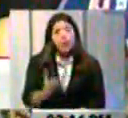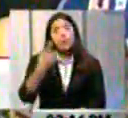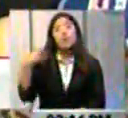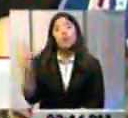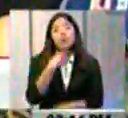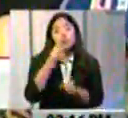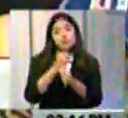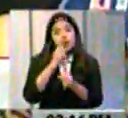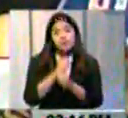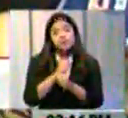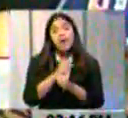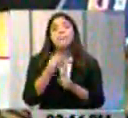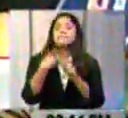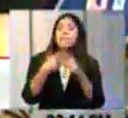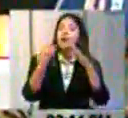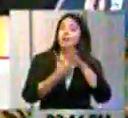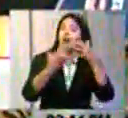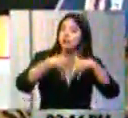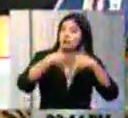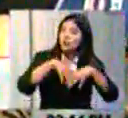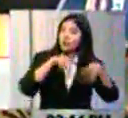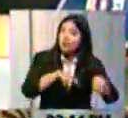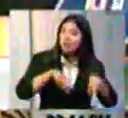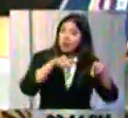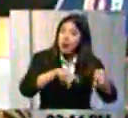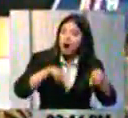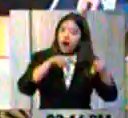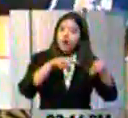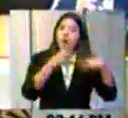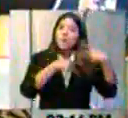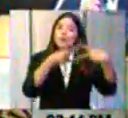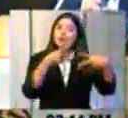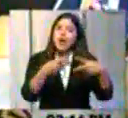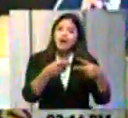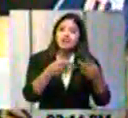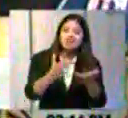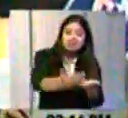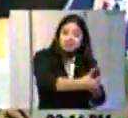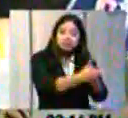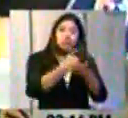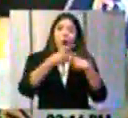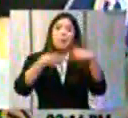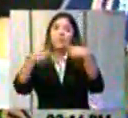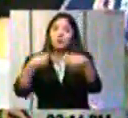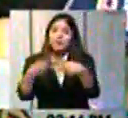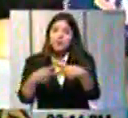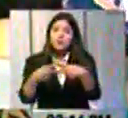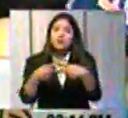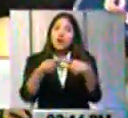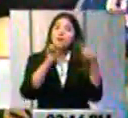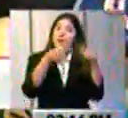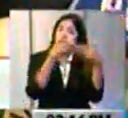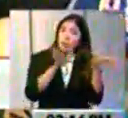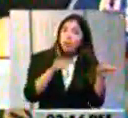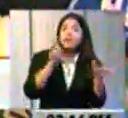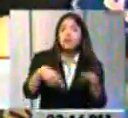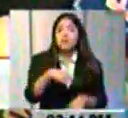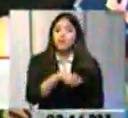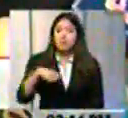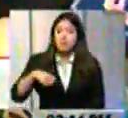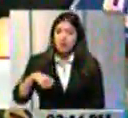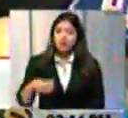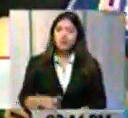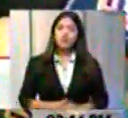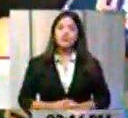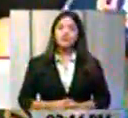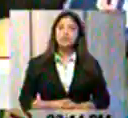equipo. La agroindustria es fundamental, todo lo que es el procesamiento, no solamente el procesamiento del sector público, sino también